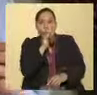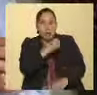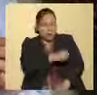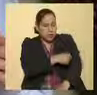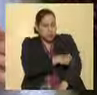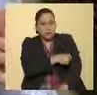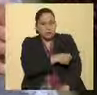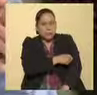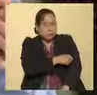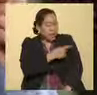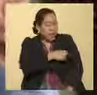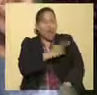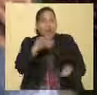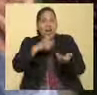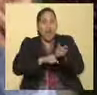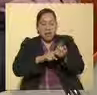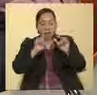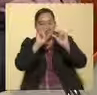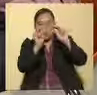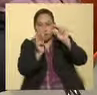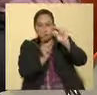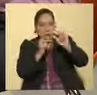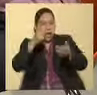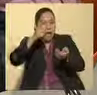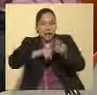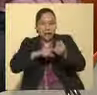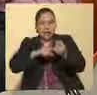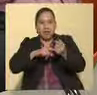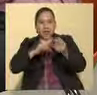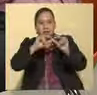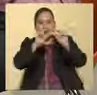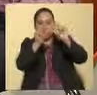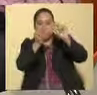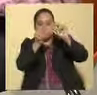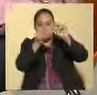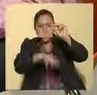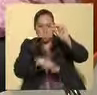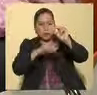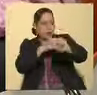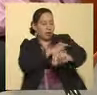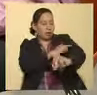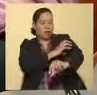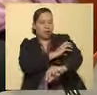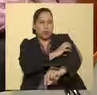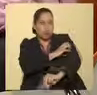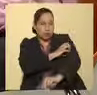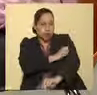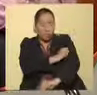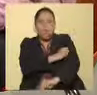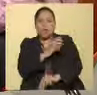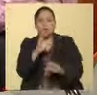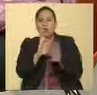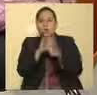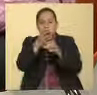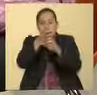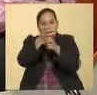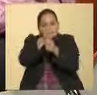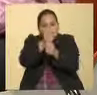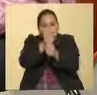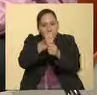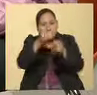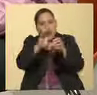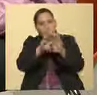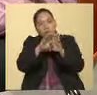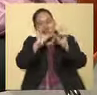queda el contenido intestinal atrapado y entonces se encarcela la hernia. Esto quiere decir que pierde flujo